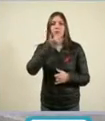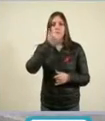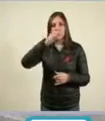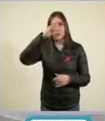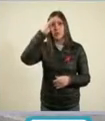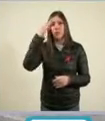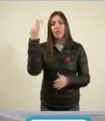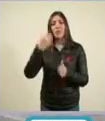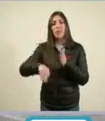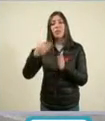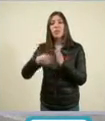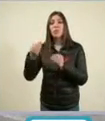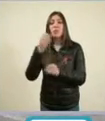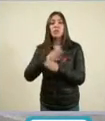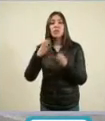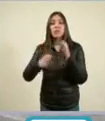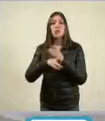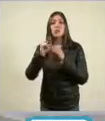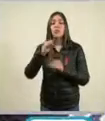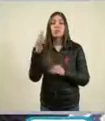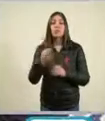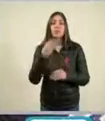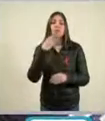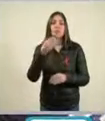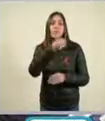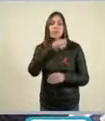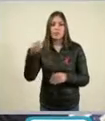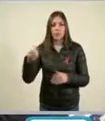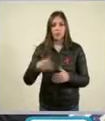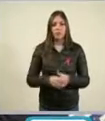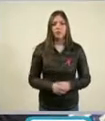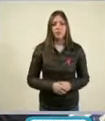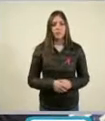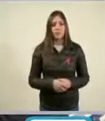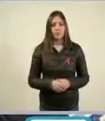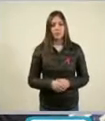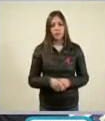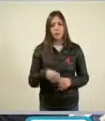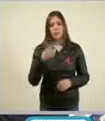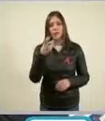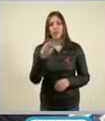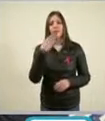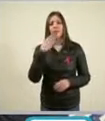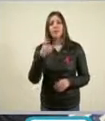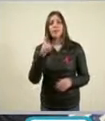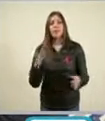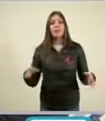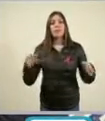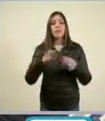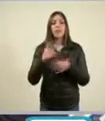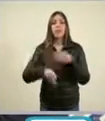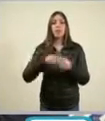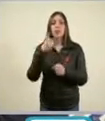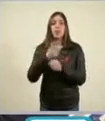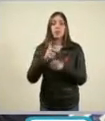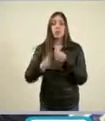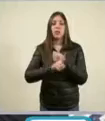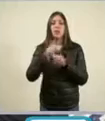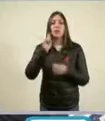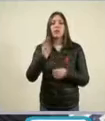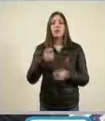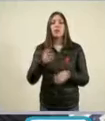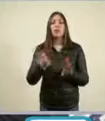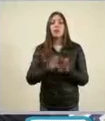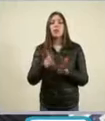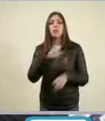subestimamos un montón de cosas, no solo esto. Y está vinculado, justo con lo que acabas de decir, el segundo gran problema, que tiene que ver con